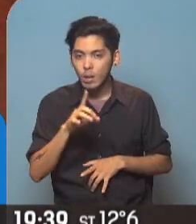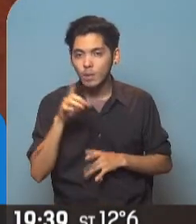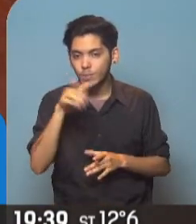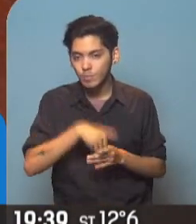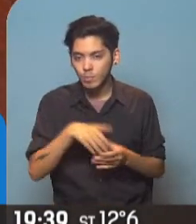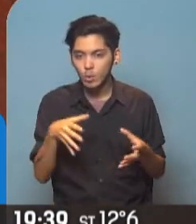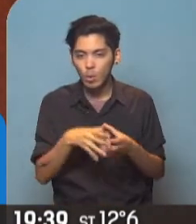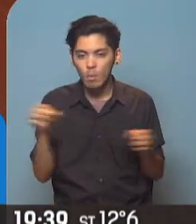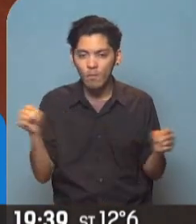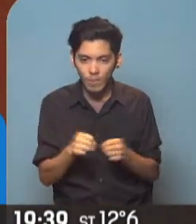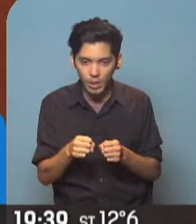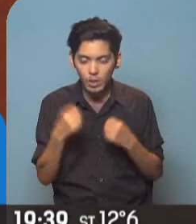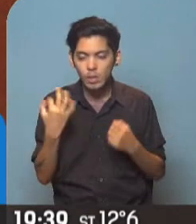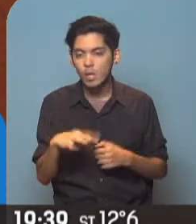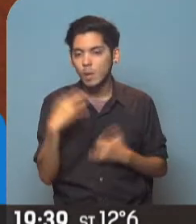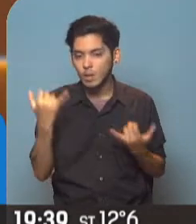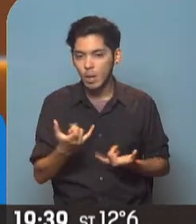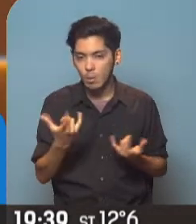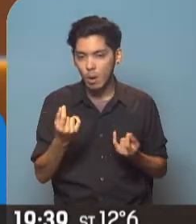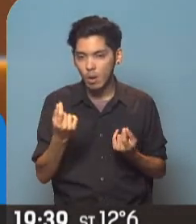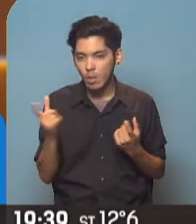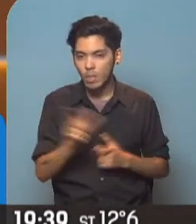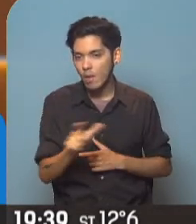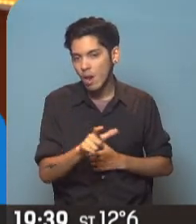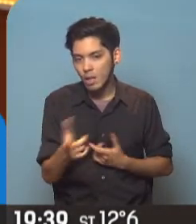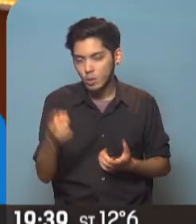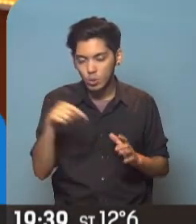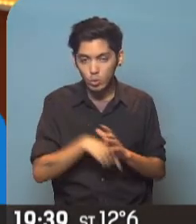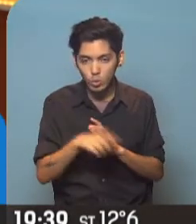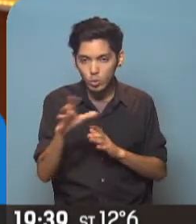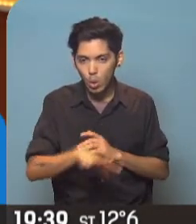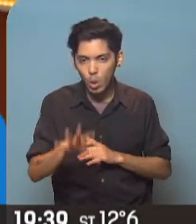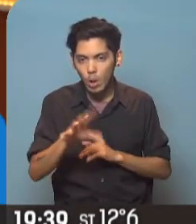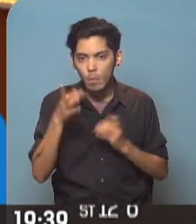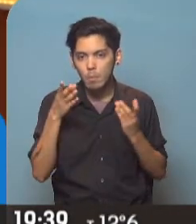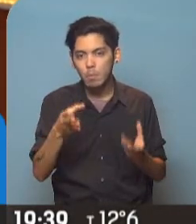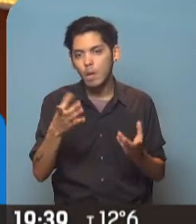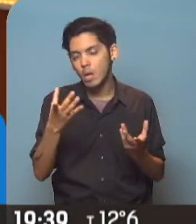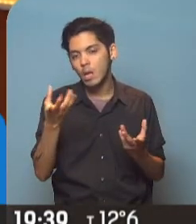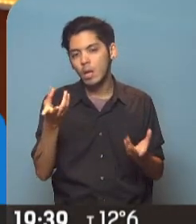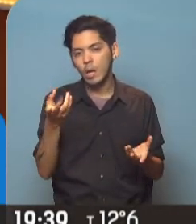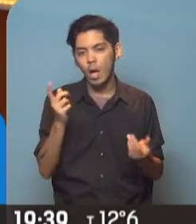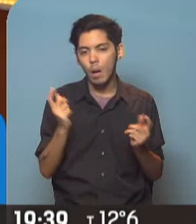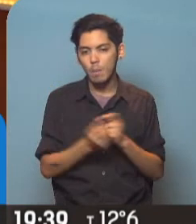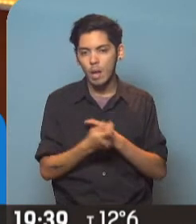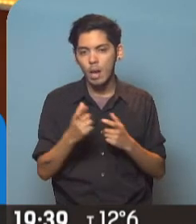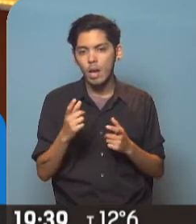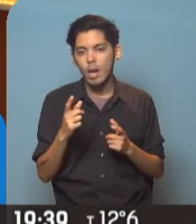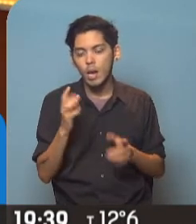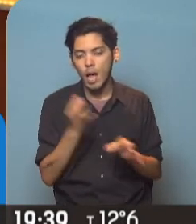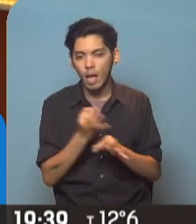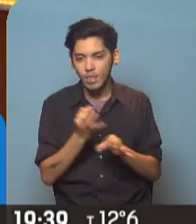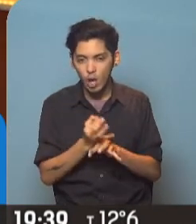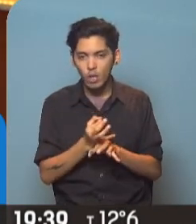dentro de la zona fría y que tiene que tener los valores distintos tenía los distintos la zona sur si hay zonas que están viendo la recategorización justamente nosotros presentamos